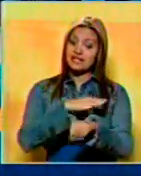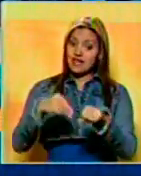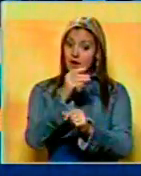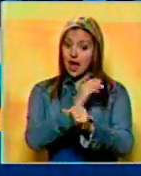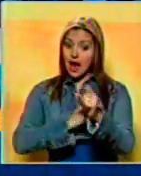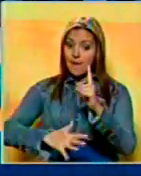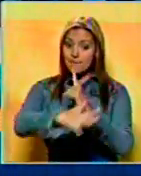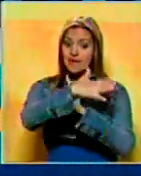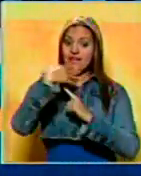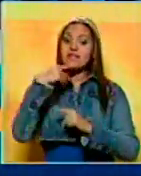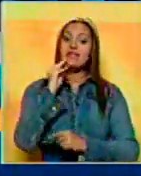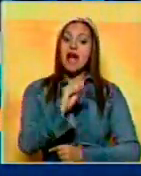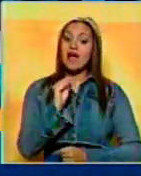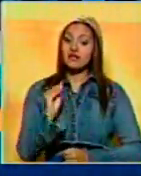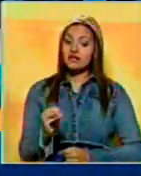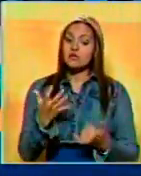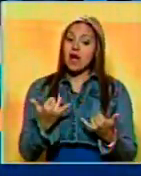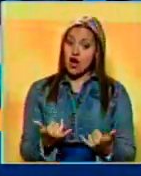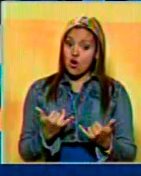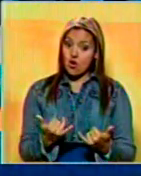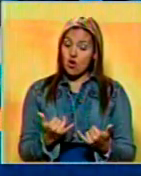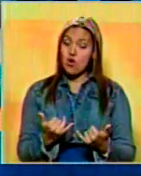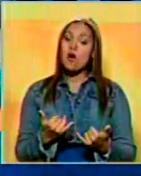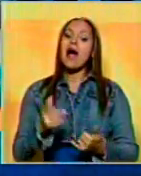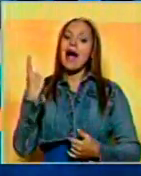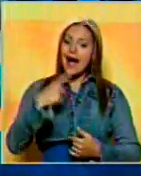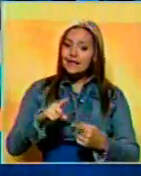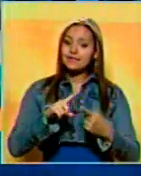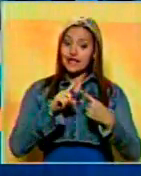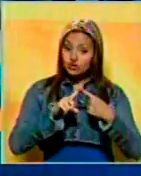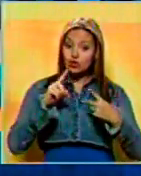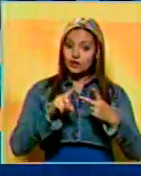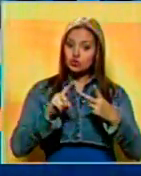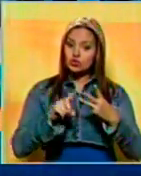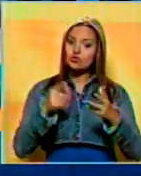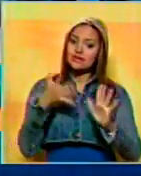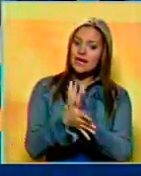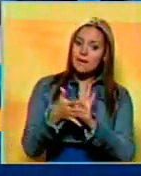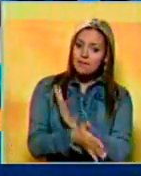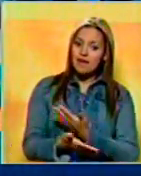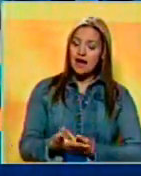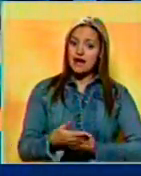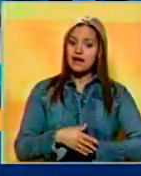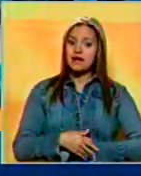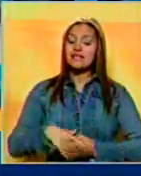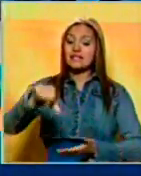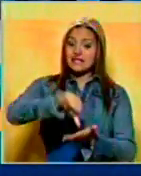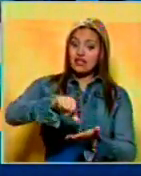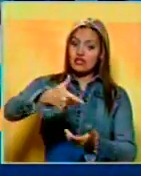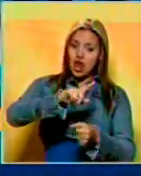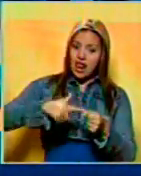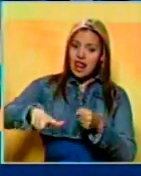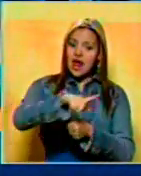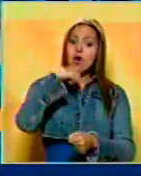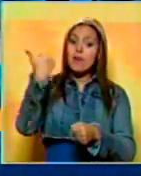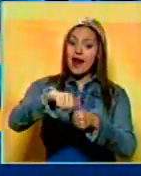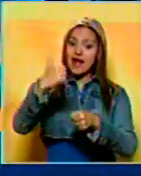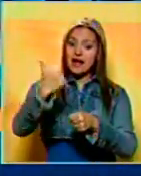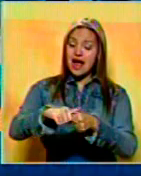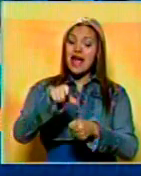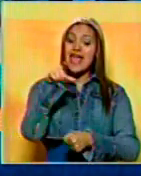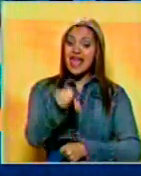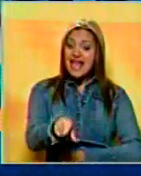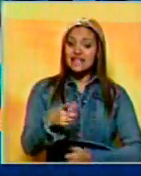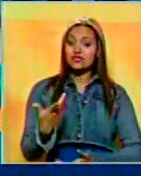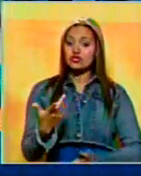Ambiente, ha informado que se le están presentando eventos fundamentalmente en el centro del lago Maracaibo. Ellos ya han